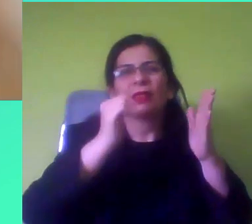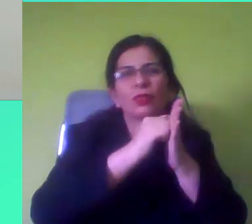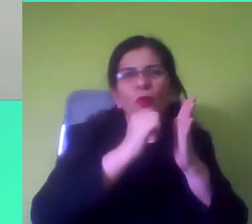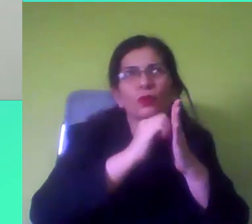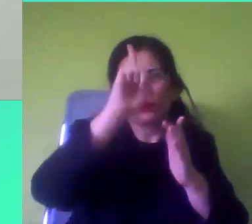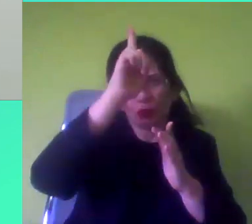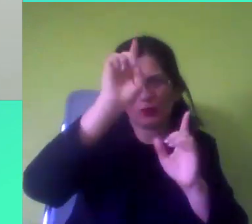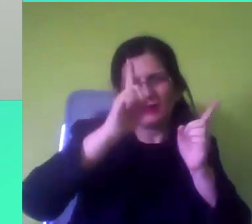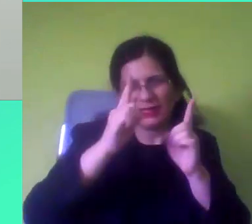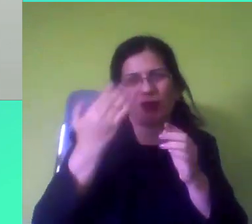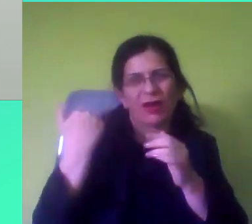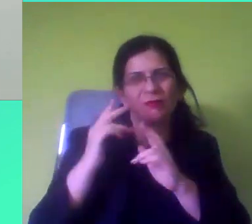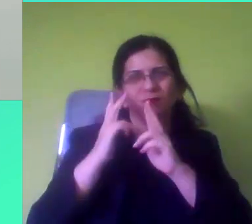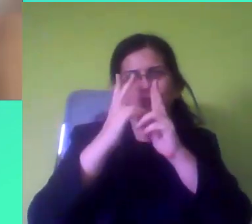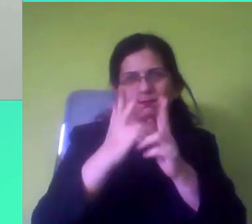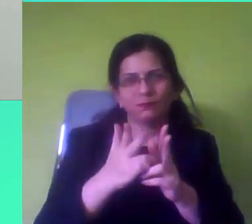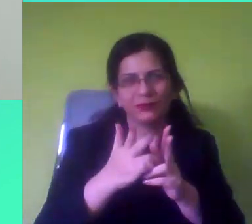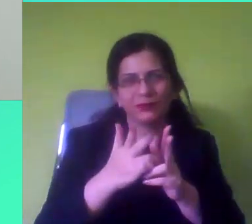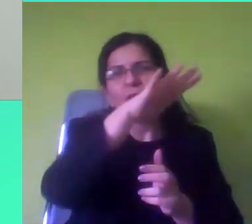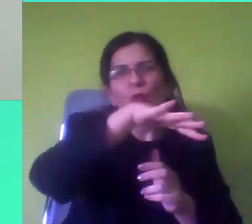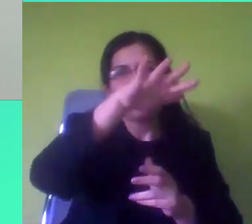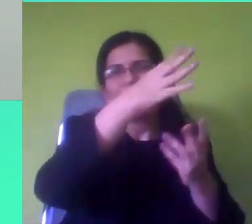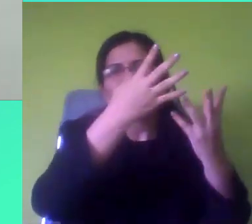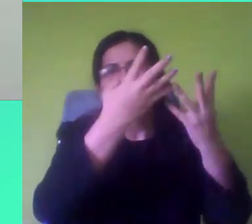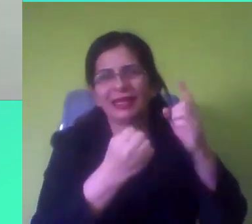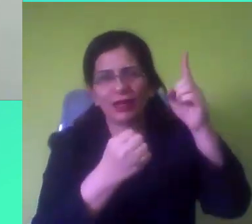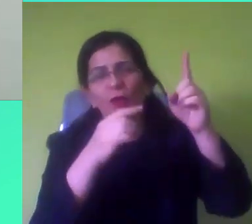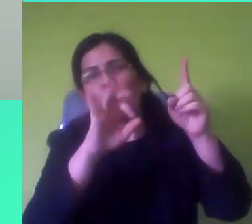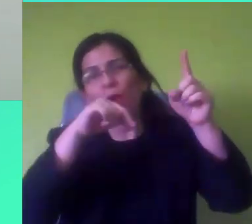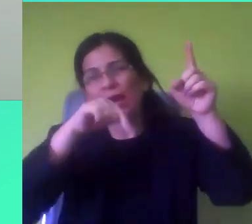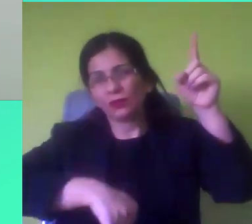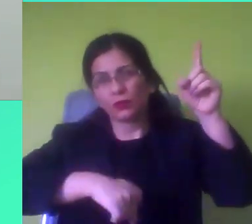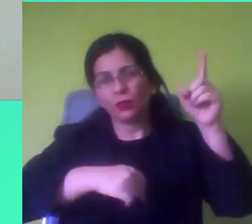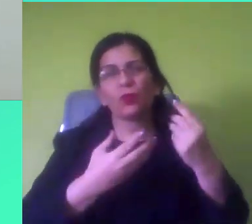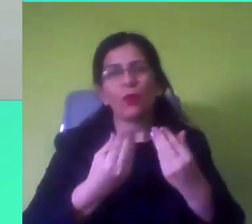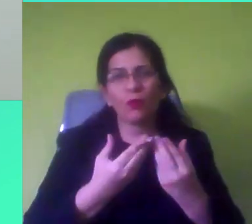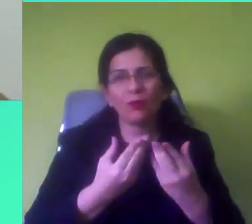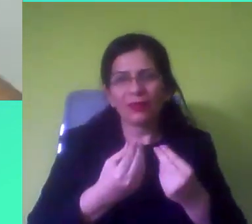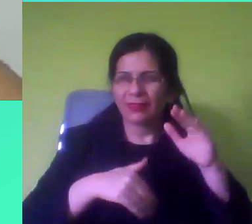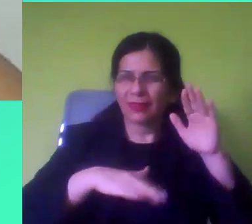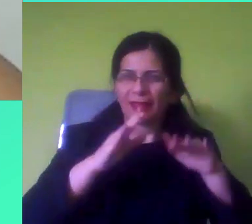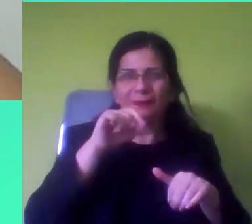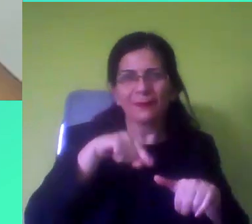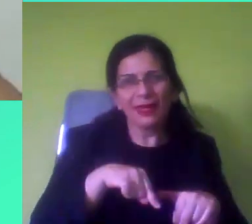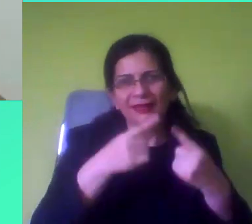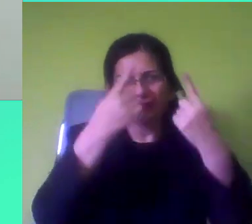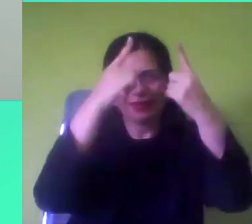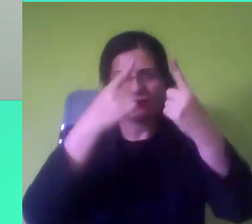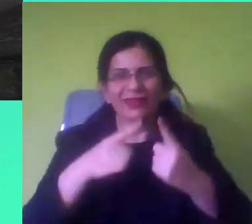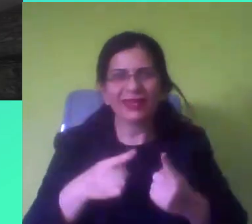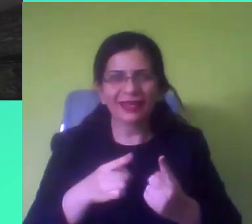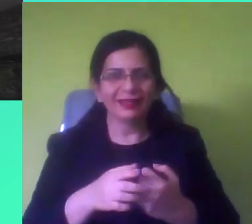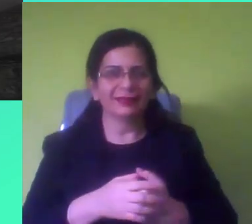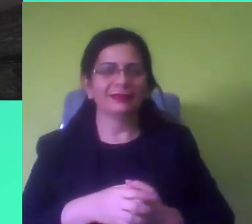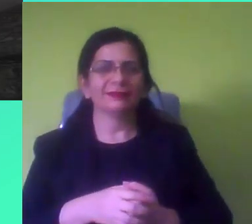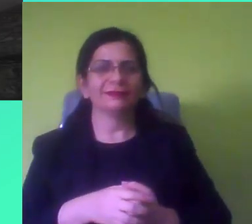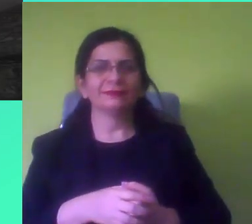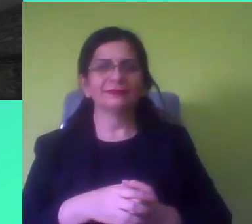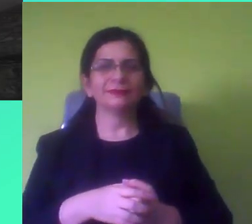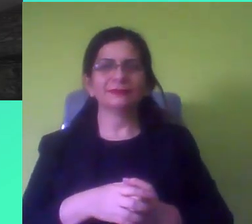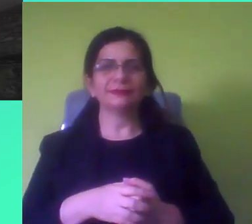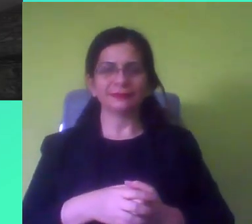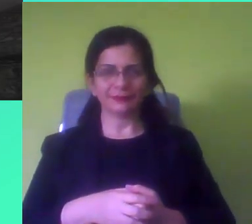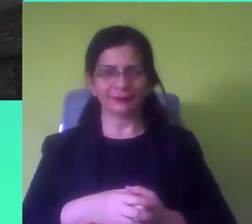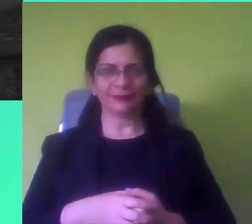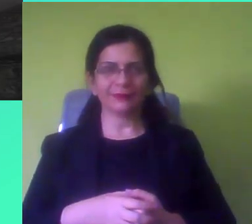estemos más al norte, donde las condiciones son más áridas, o más hacia el sur, donde hay más humedad y precipitaciones. Con respecto